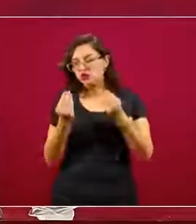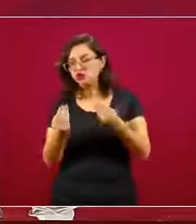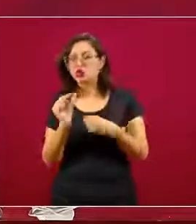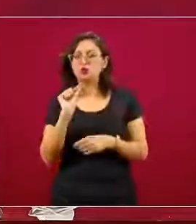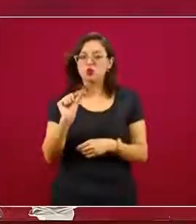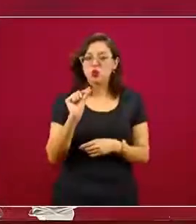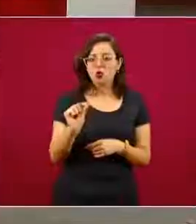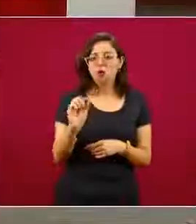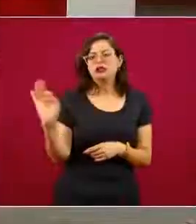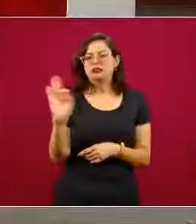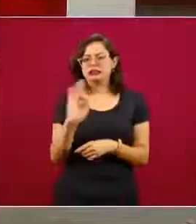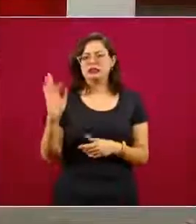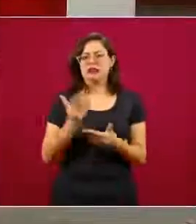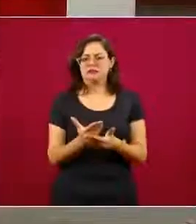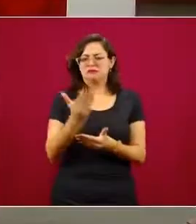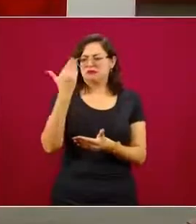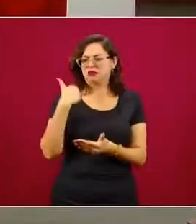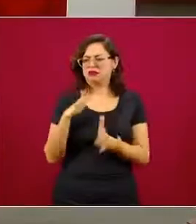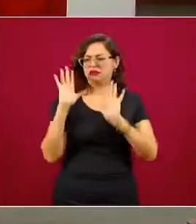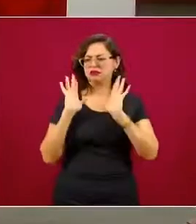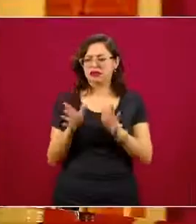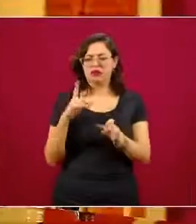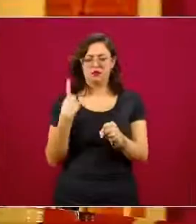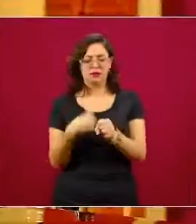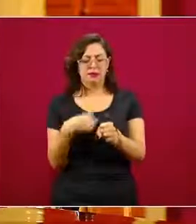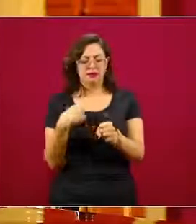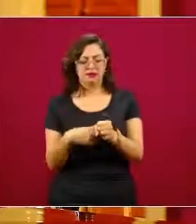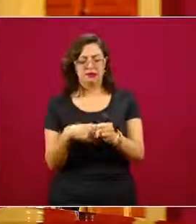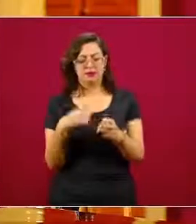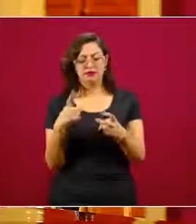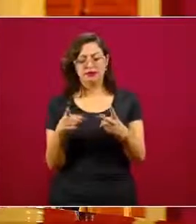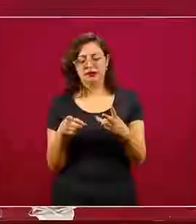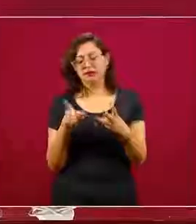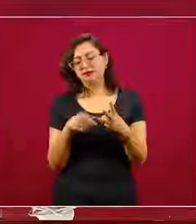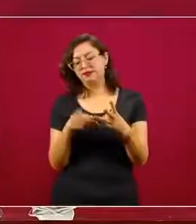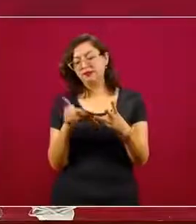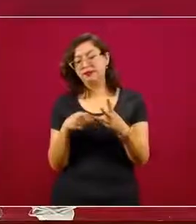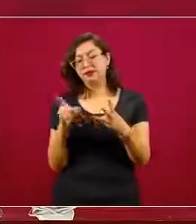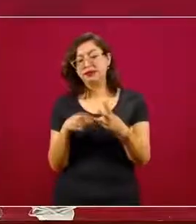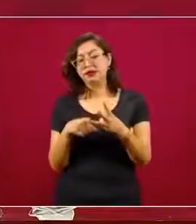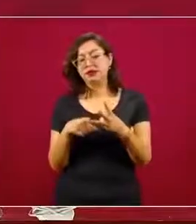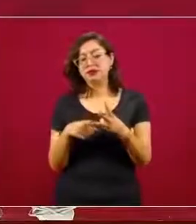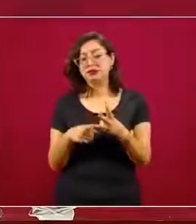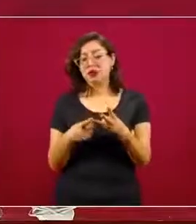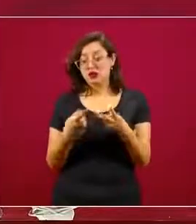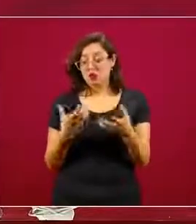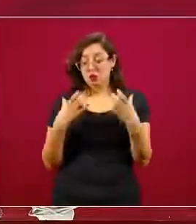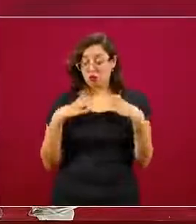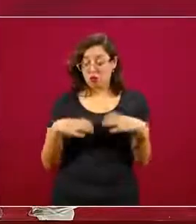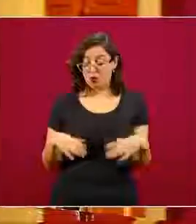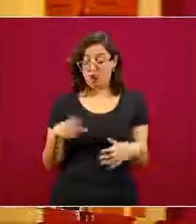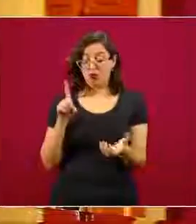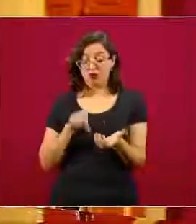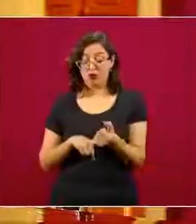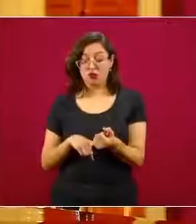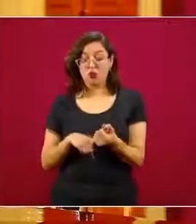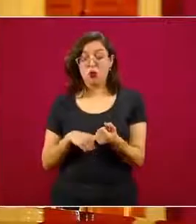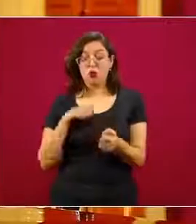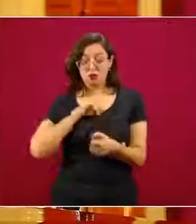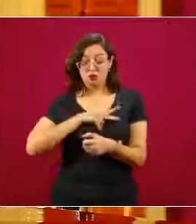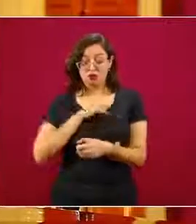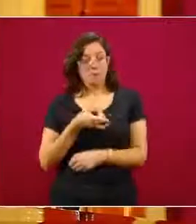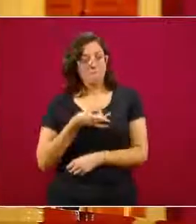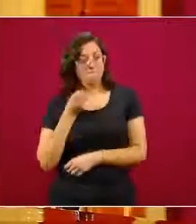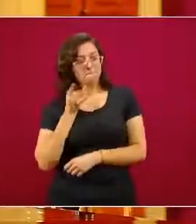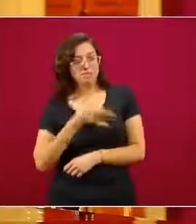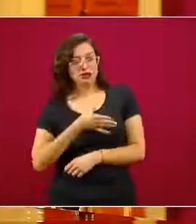ya haber experimentado la infección. Y tercero y más importante, si estos anticuerpos son capaces de neutralizar al virus. Hay